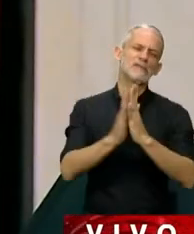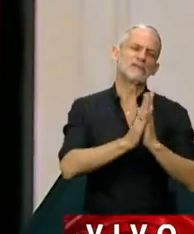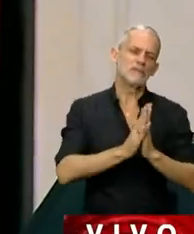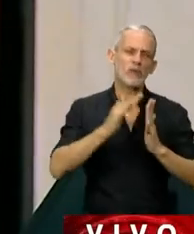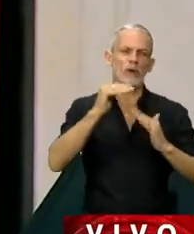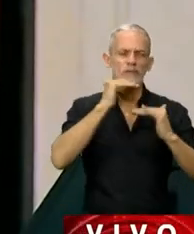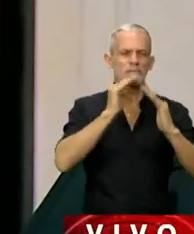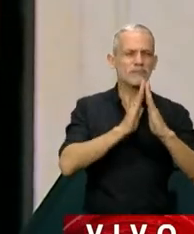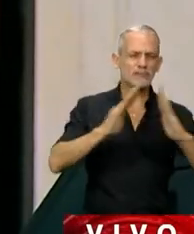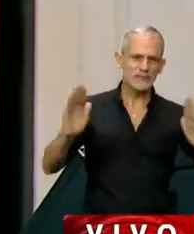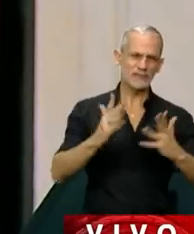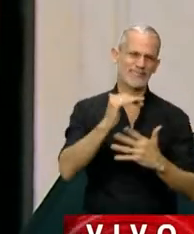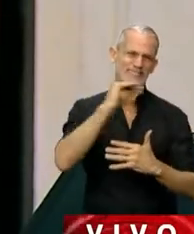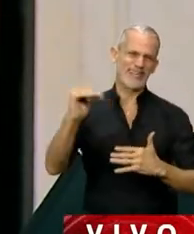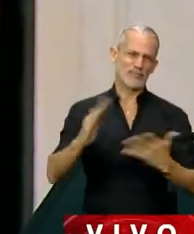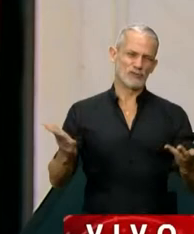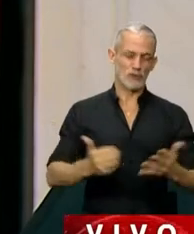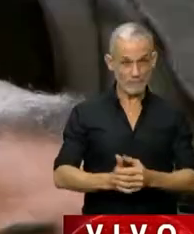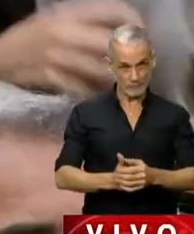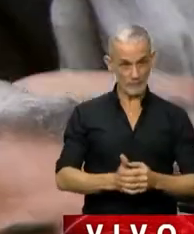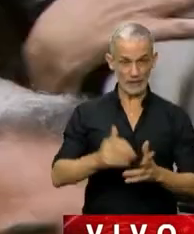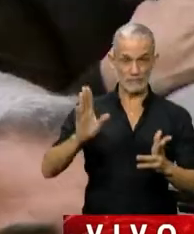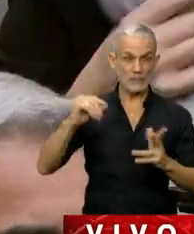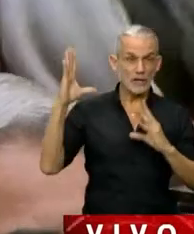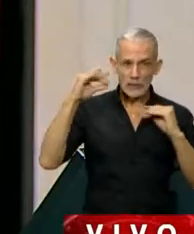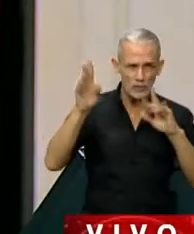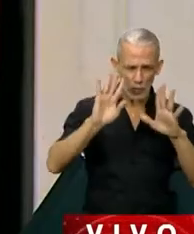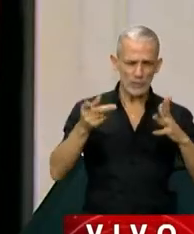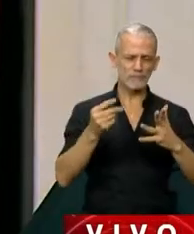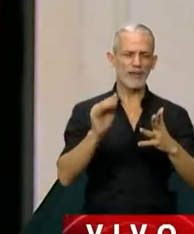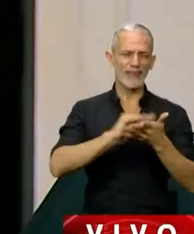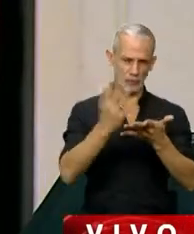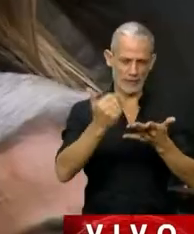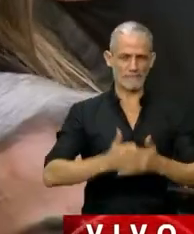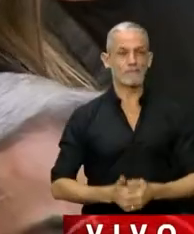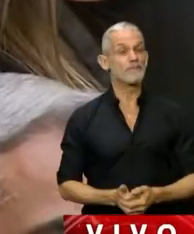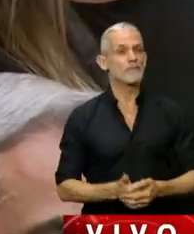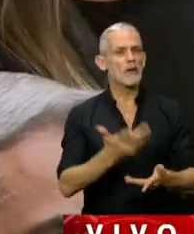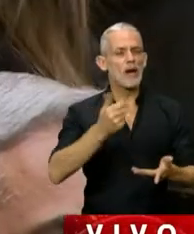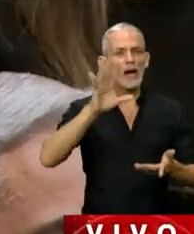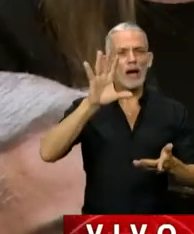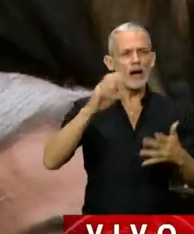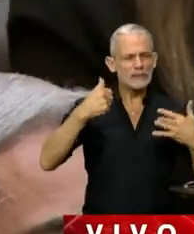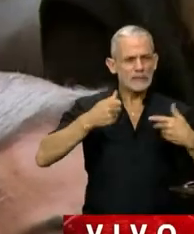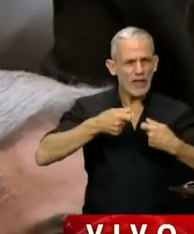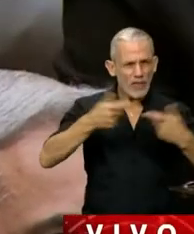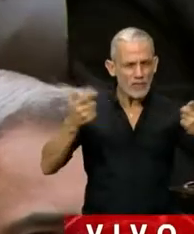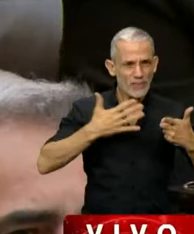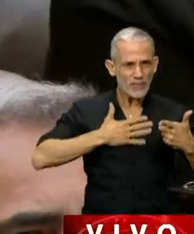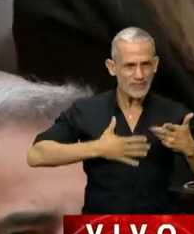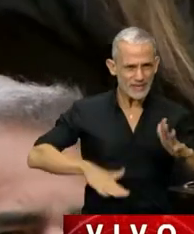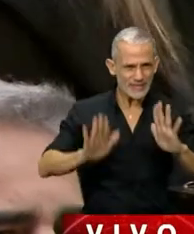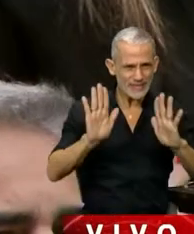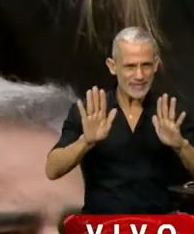favor, silencio en la sala. Le decía, que no se escucha, diputada, continúe. Le decía traer un poco de tranquilidad porque